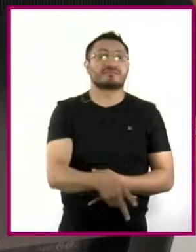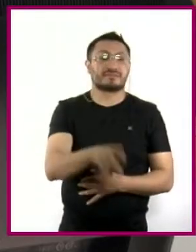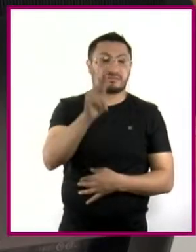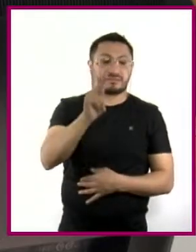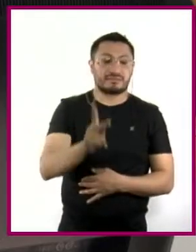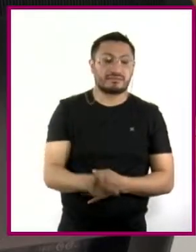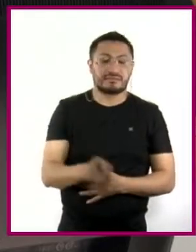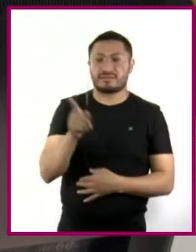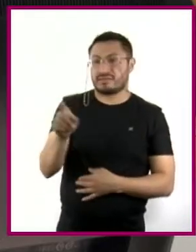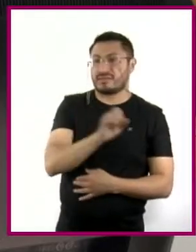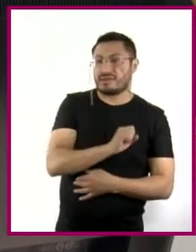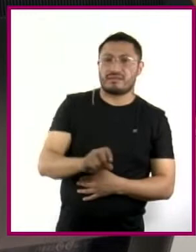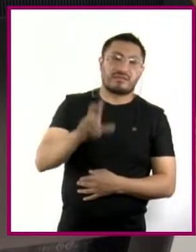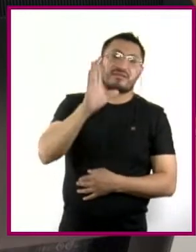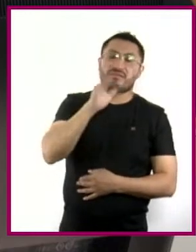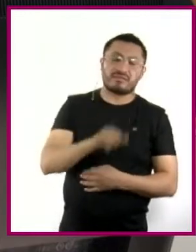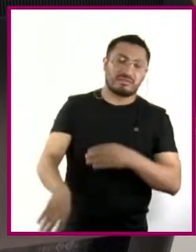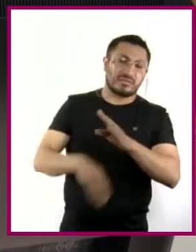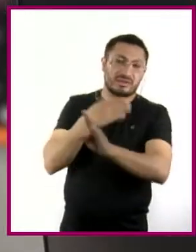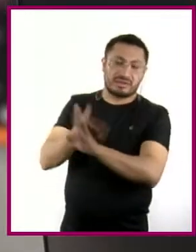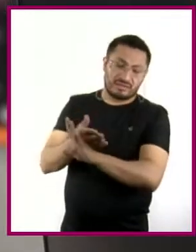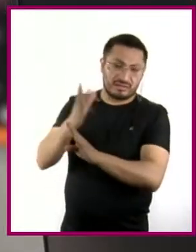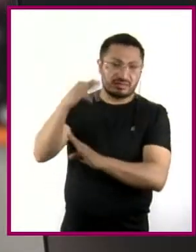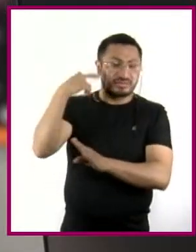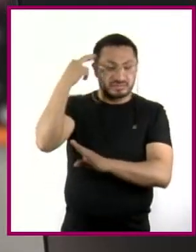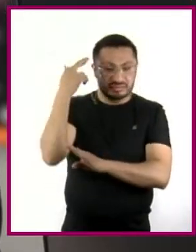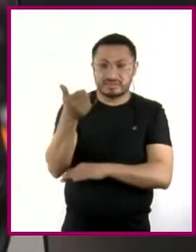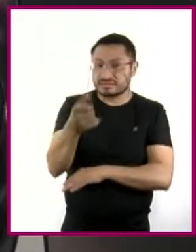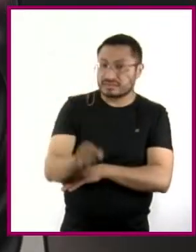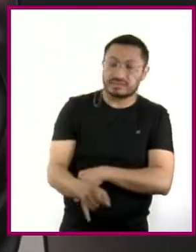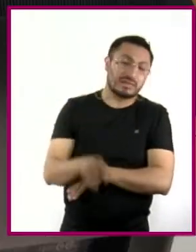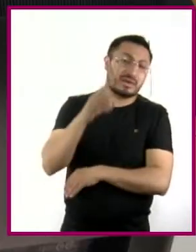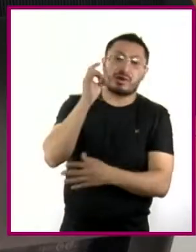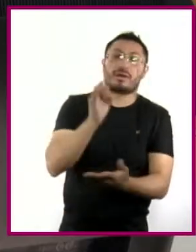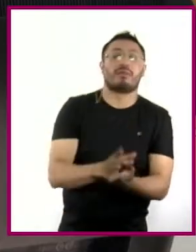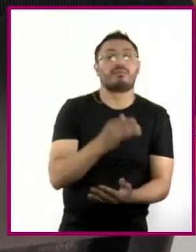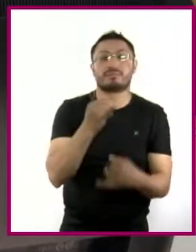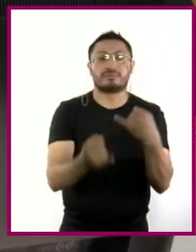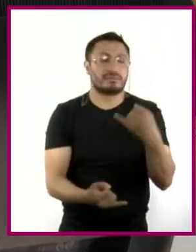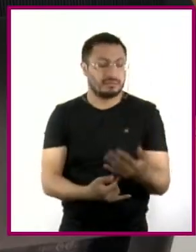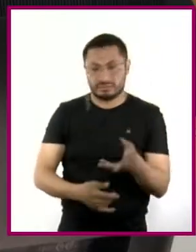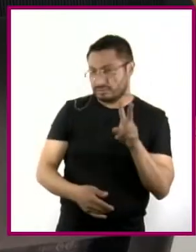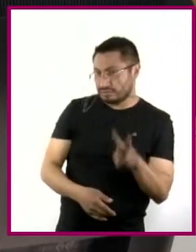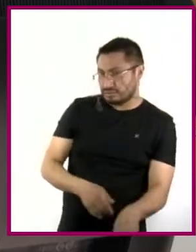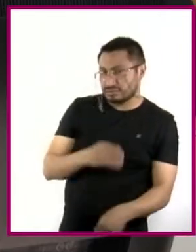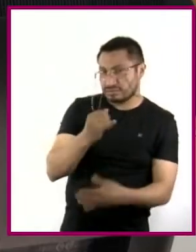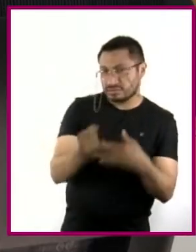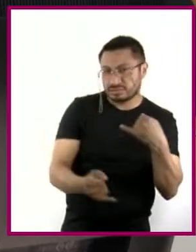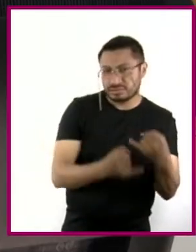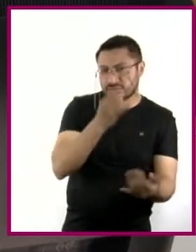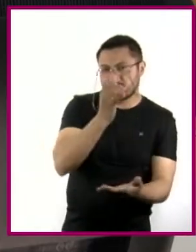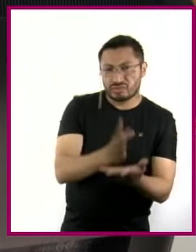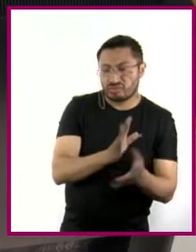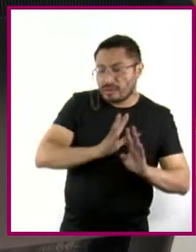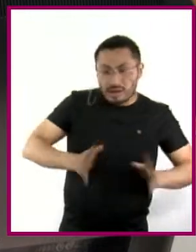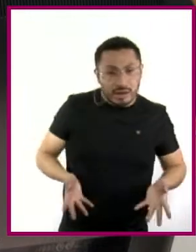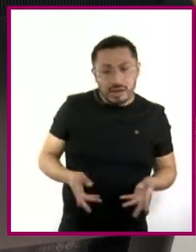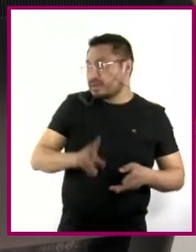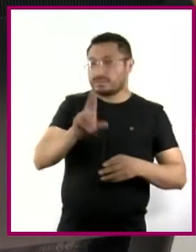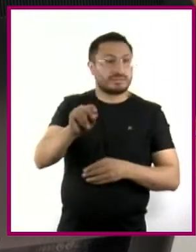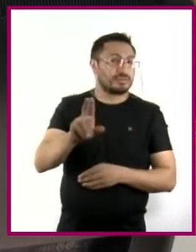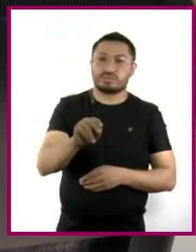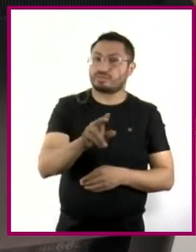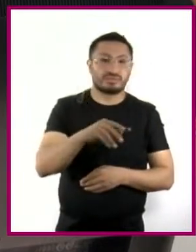el malo no puede seguir sometiendo al reino de esa manera. Emi, solo es un juego. ¿Solo un juego? Solo un juego, no,